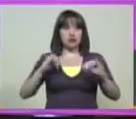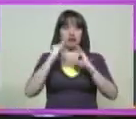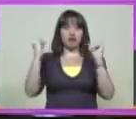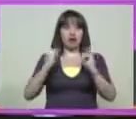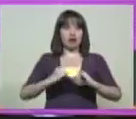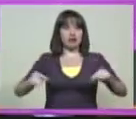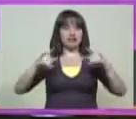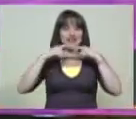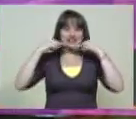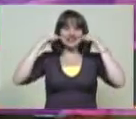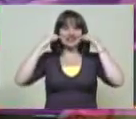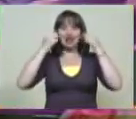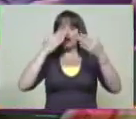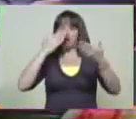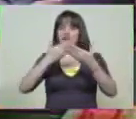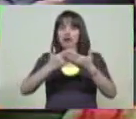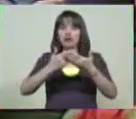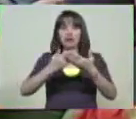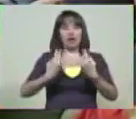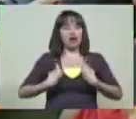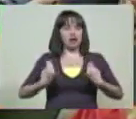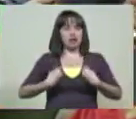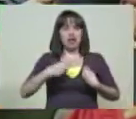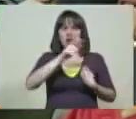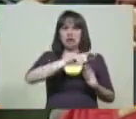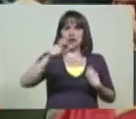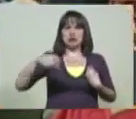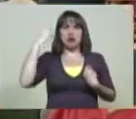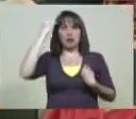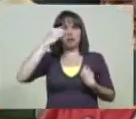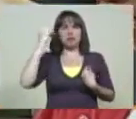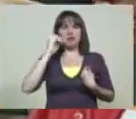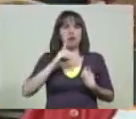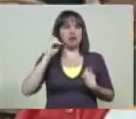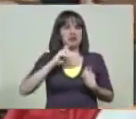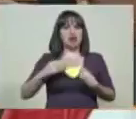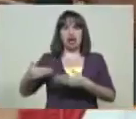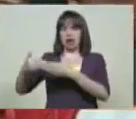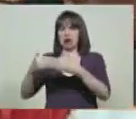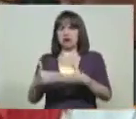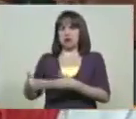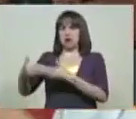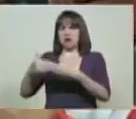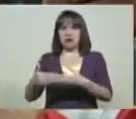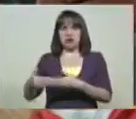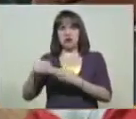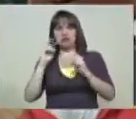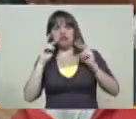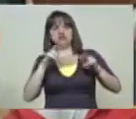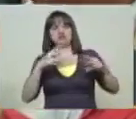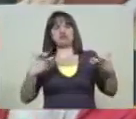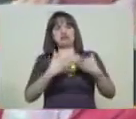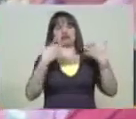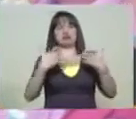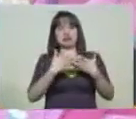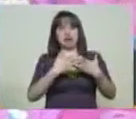nos sonreímos ante la vida hay gente que cree que es mentira que hay un imperio que nos tiene en la negra